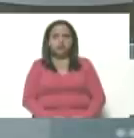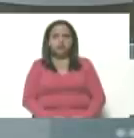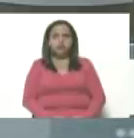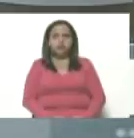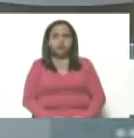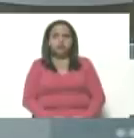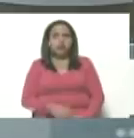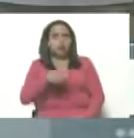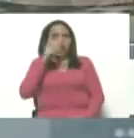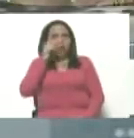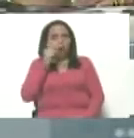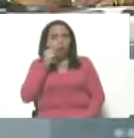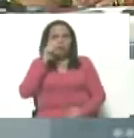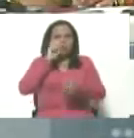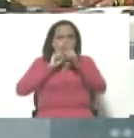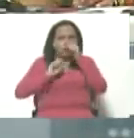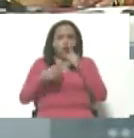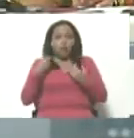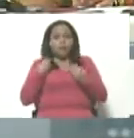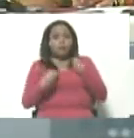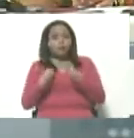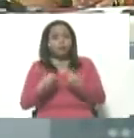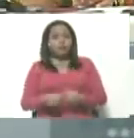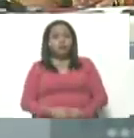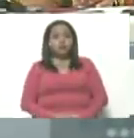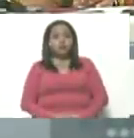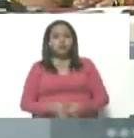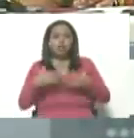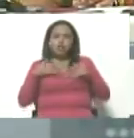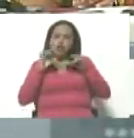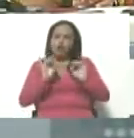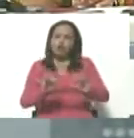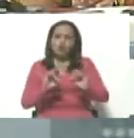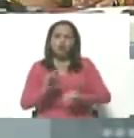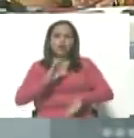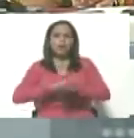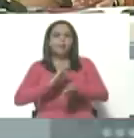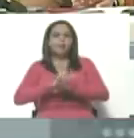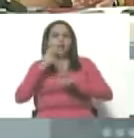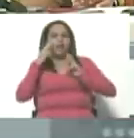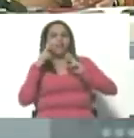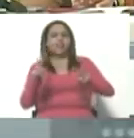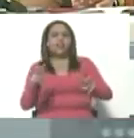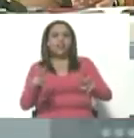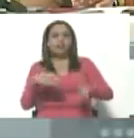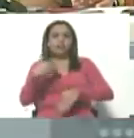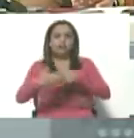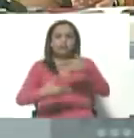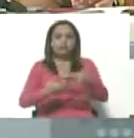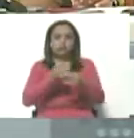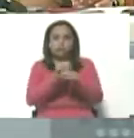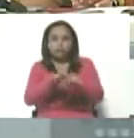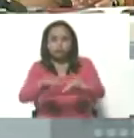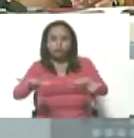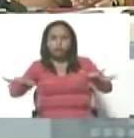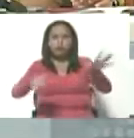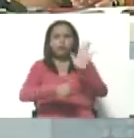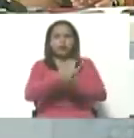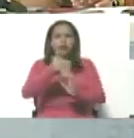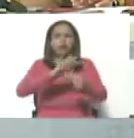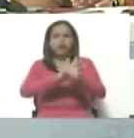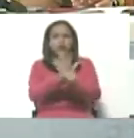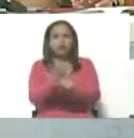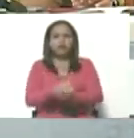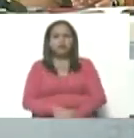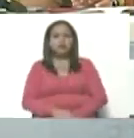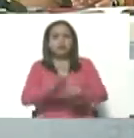Un hombre lloró de angustia, de dolor, porque ve una aceleración, una expansión, un crecimiento del